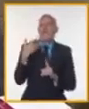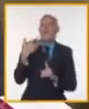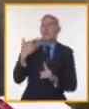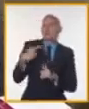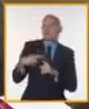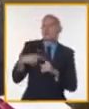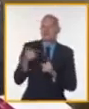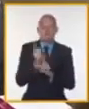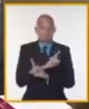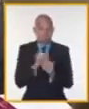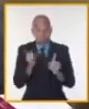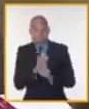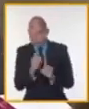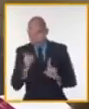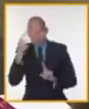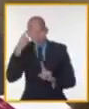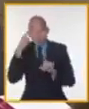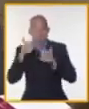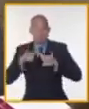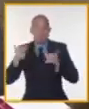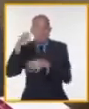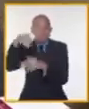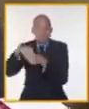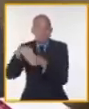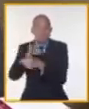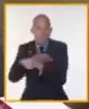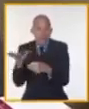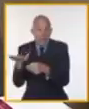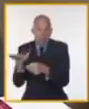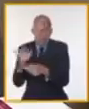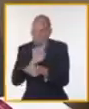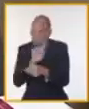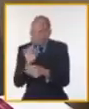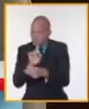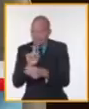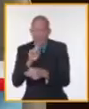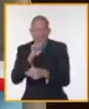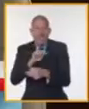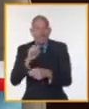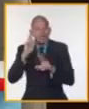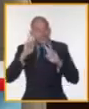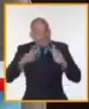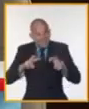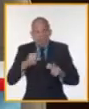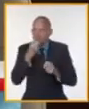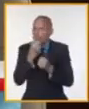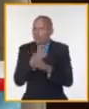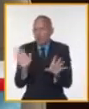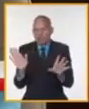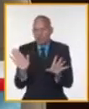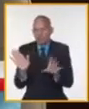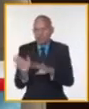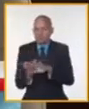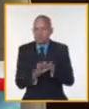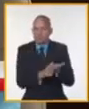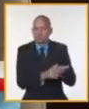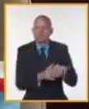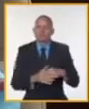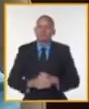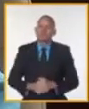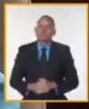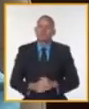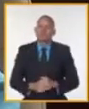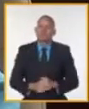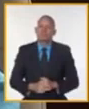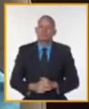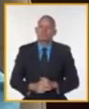las instituciones de ciencia ni tampoco de un nivel de dirección. Nuestras aulas hoy en las universidades no